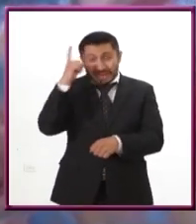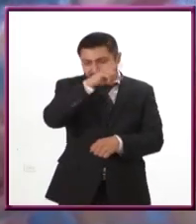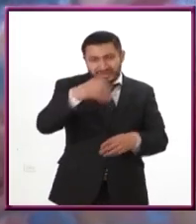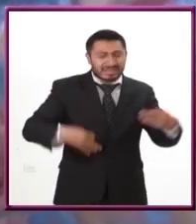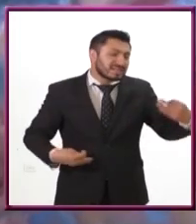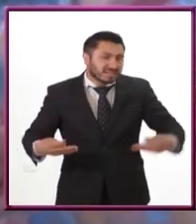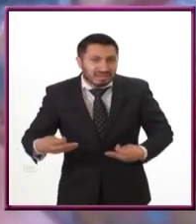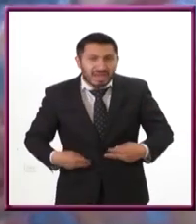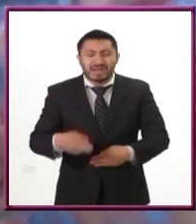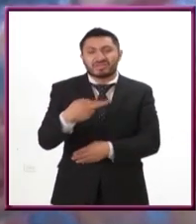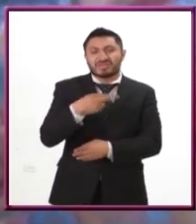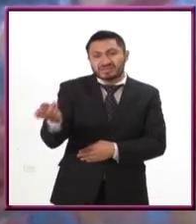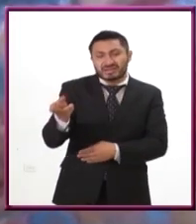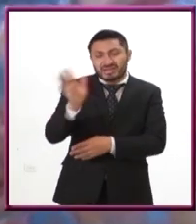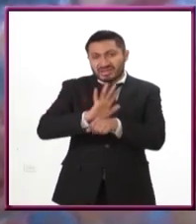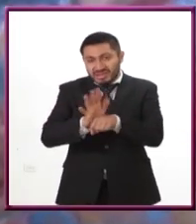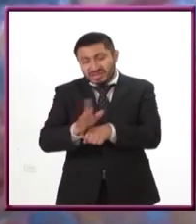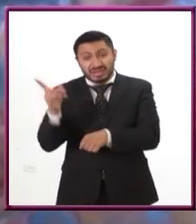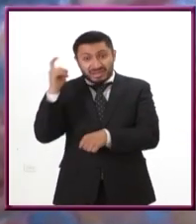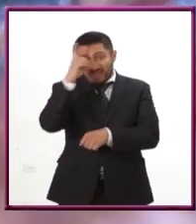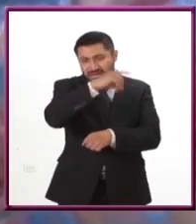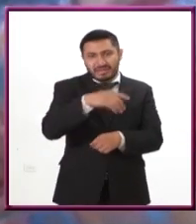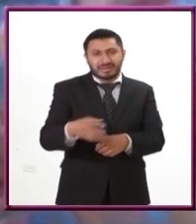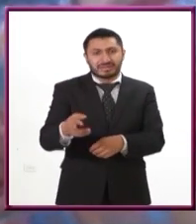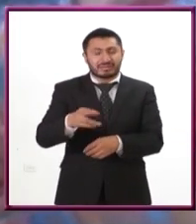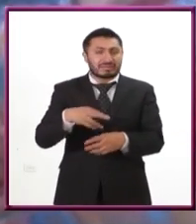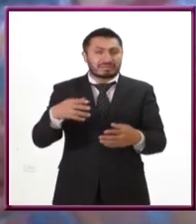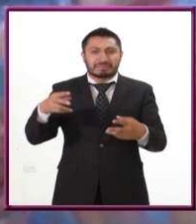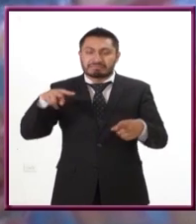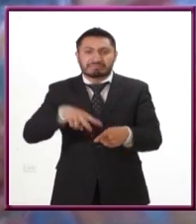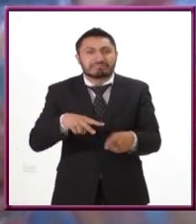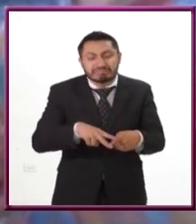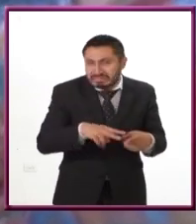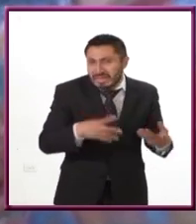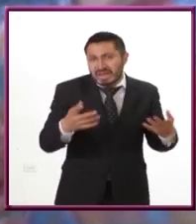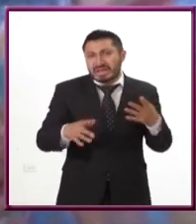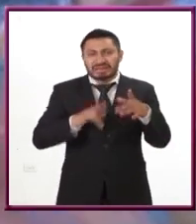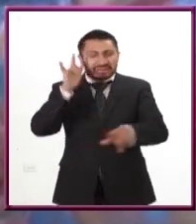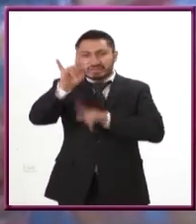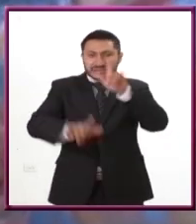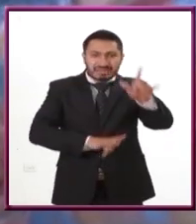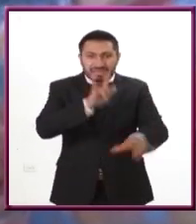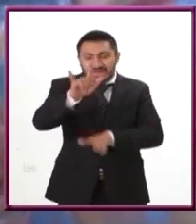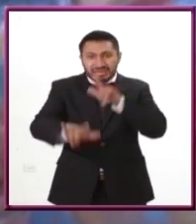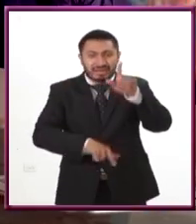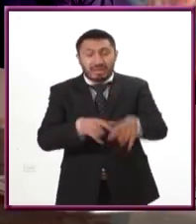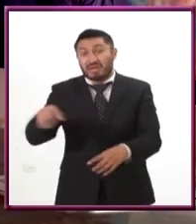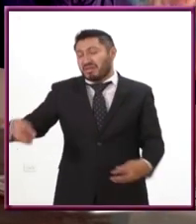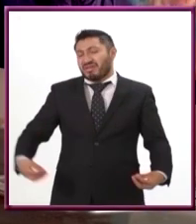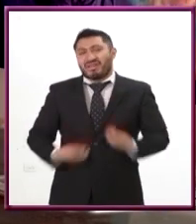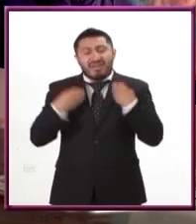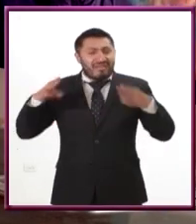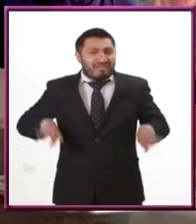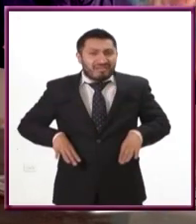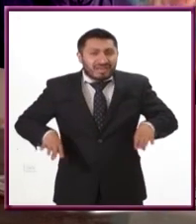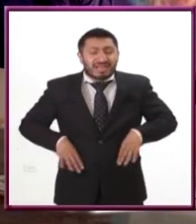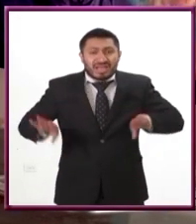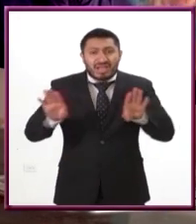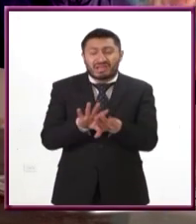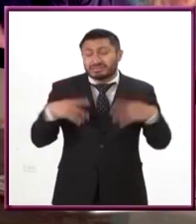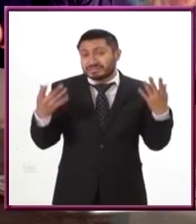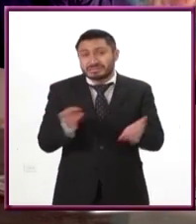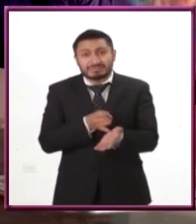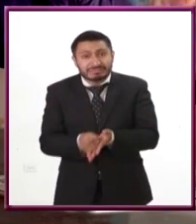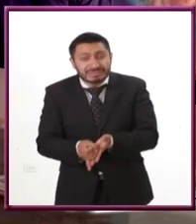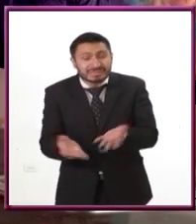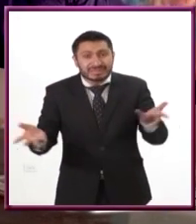ir al teatro, ir al cine, a un restaurante, pueda ser muy complejo, a una cafetería, a un parque de diversiones, a un parque, ¿no? Y al vivir todas esas circunstancias,